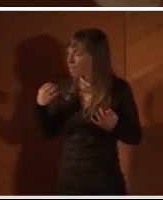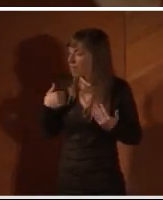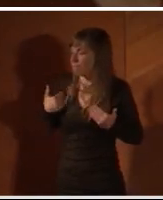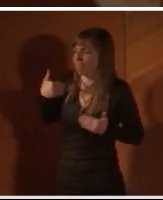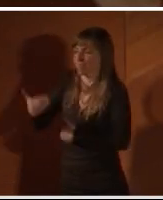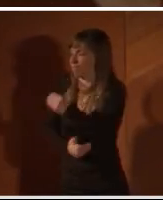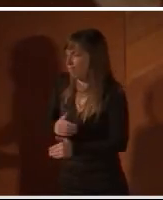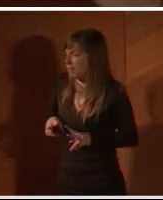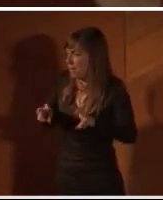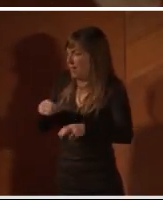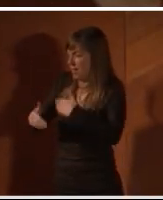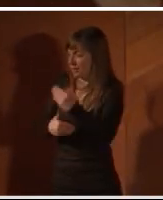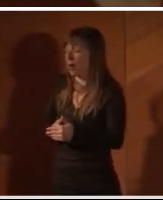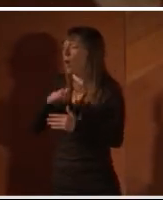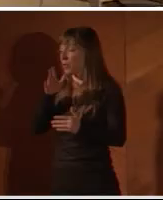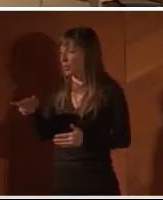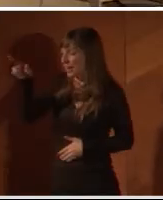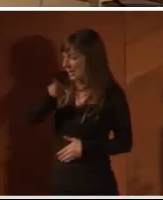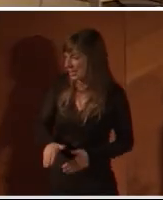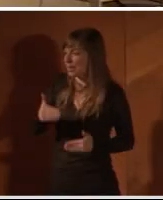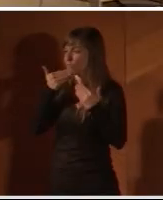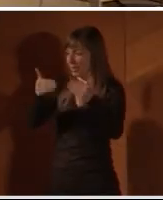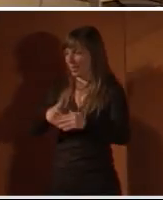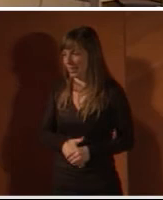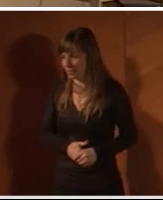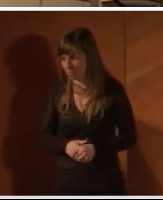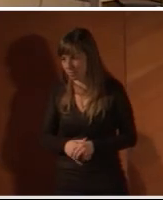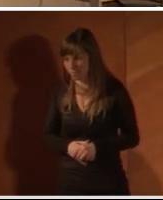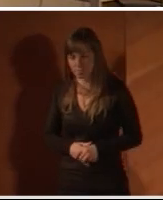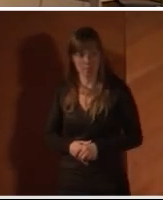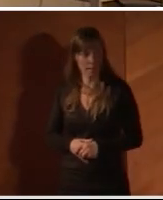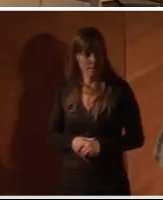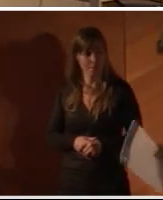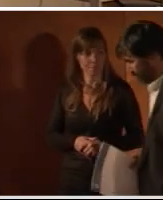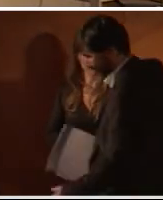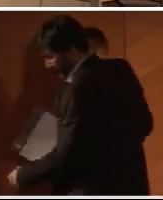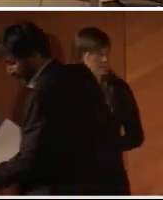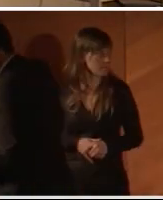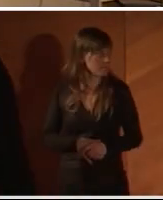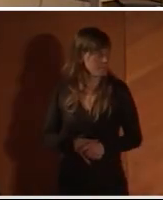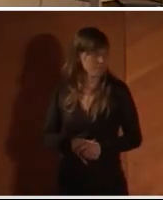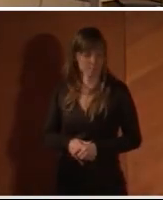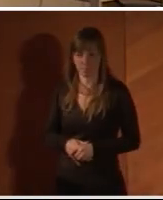nuevo muchas gracias, gracias, gracias, de verdad. Muchísimas gracias.